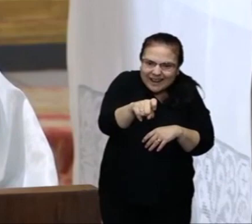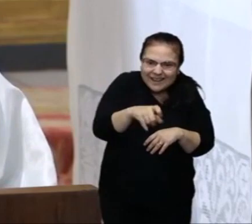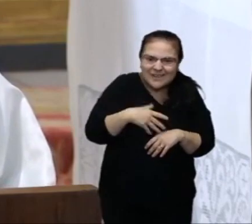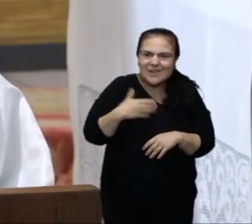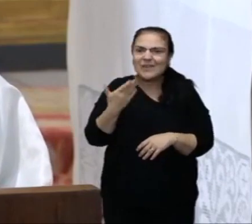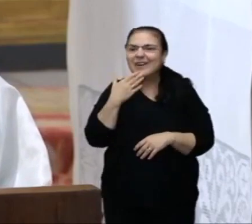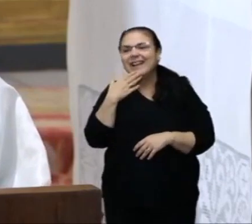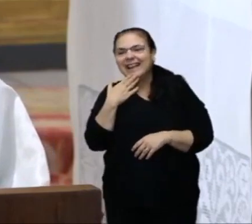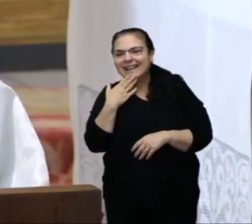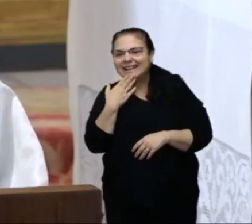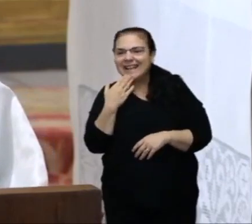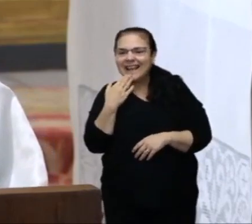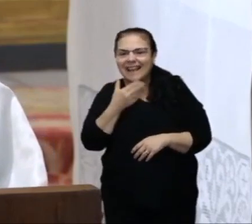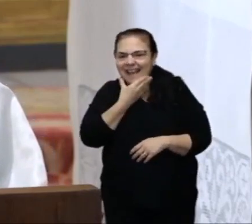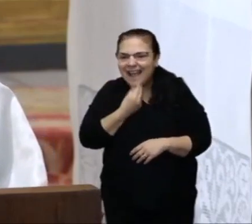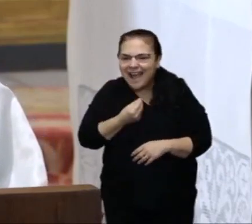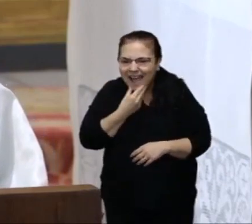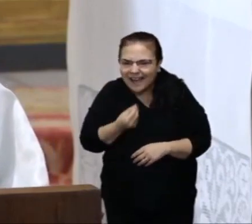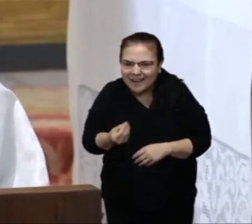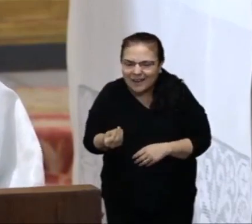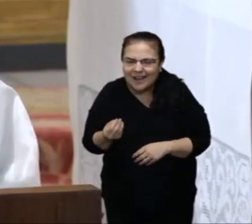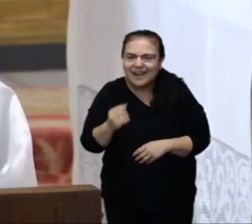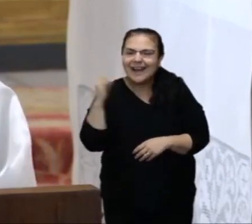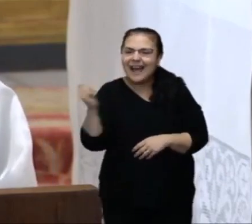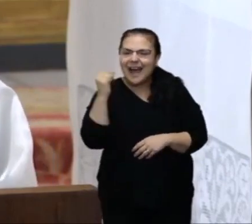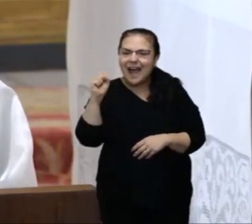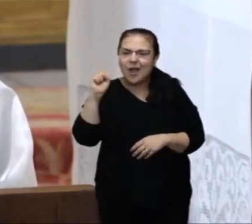Israel. Bueno, aquí se ha pasado, ¿no?